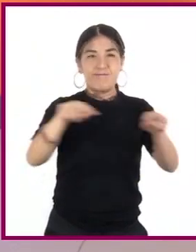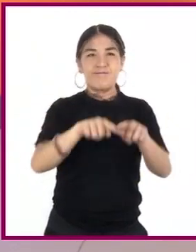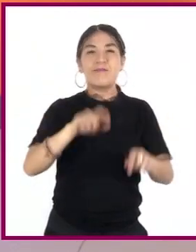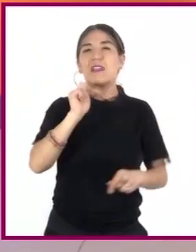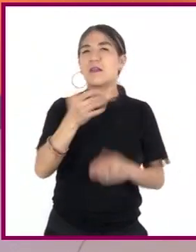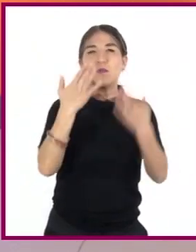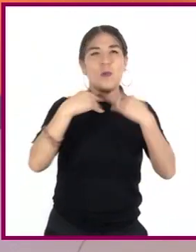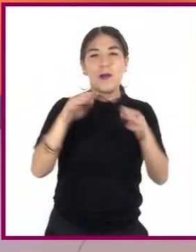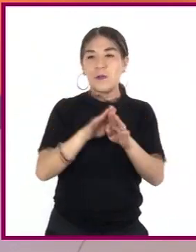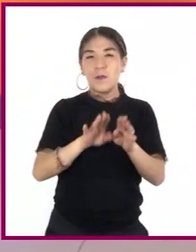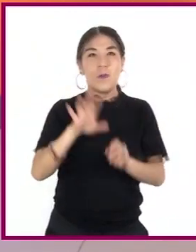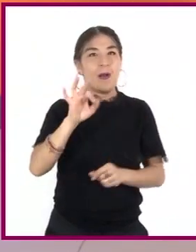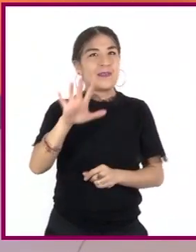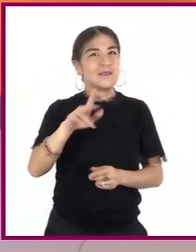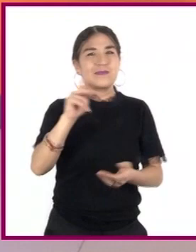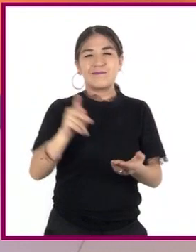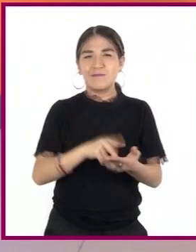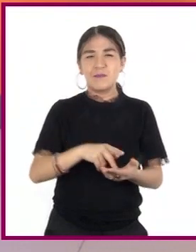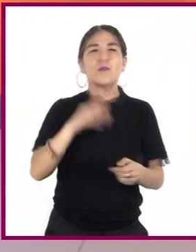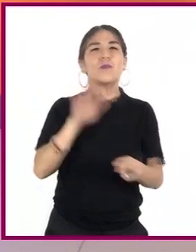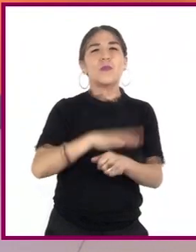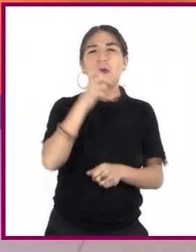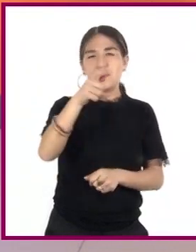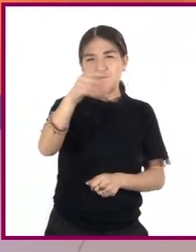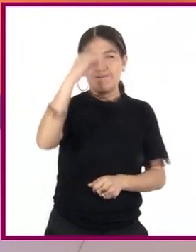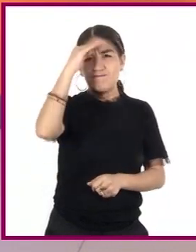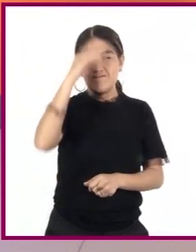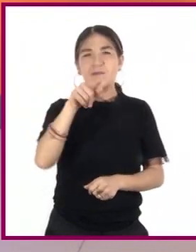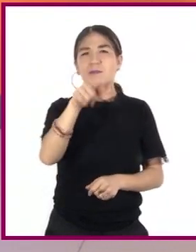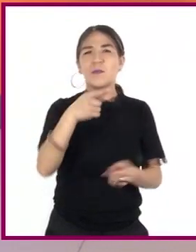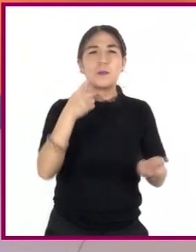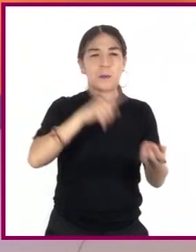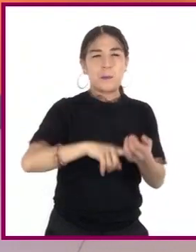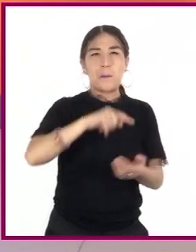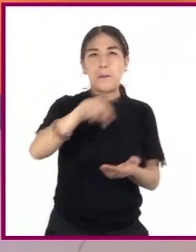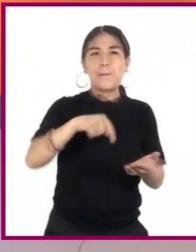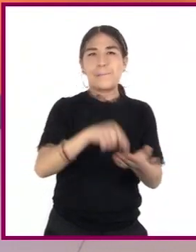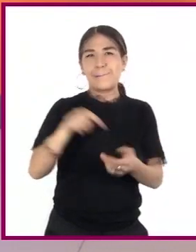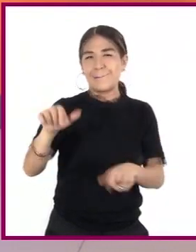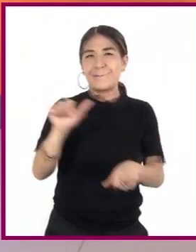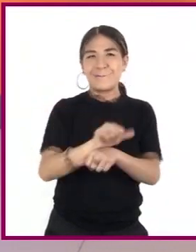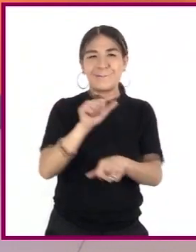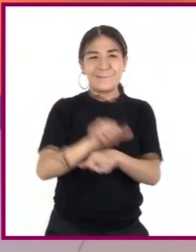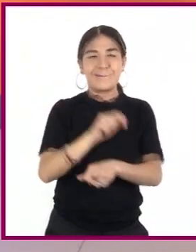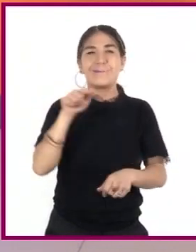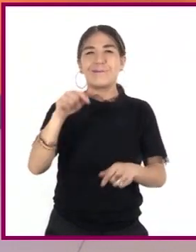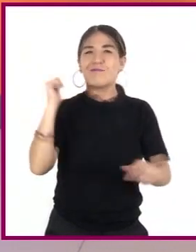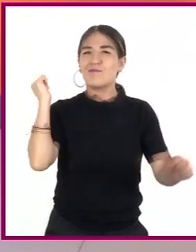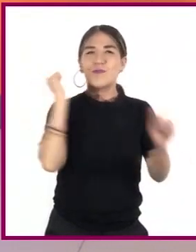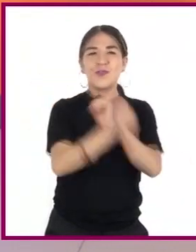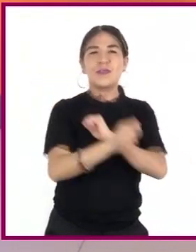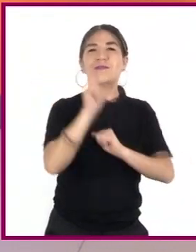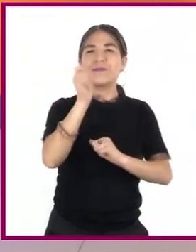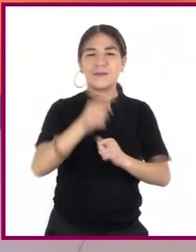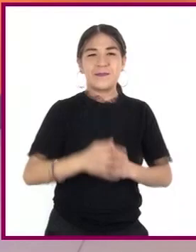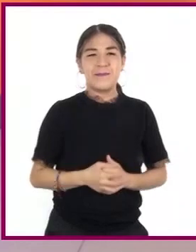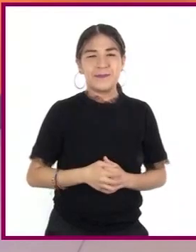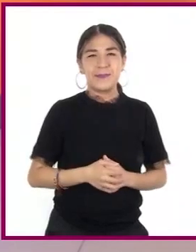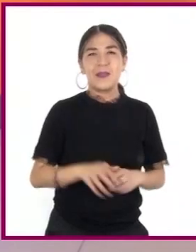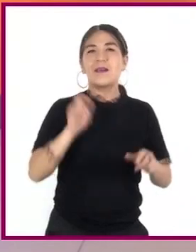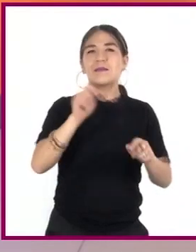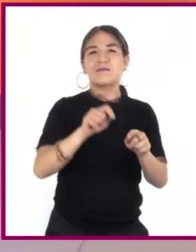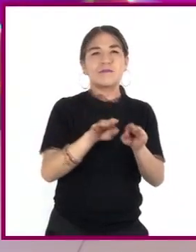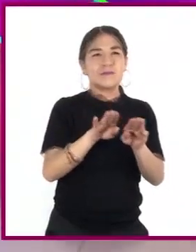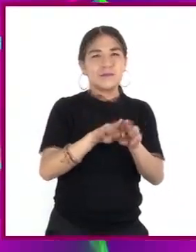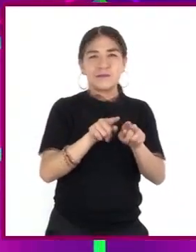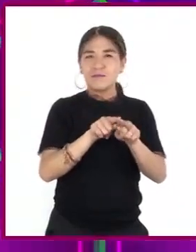kilómetros. Por ello, consideremos que el escenario en el que corre el auto de carreras es una línea recta.